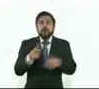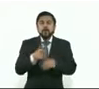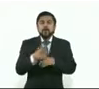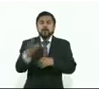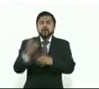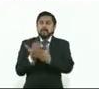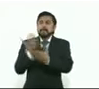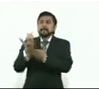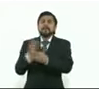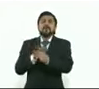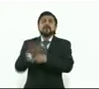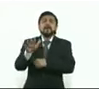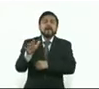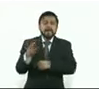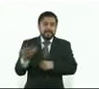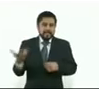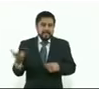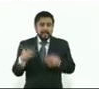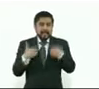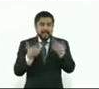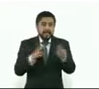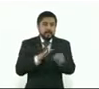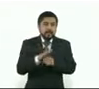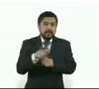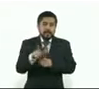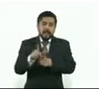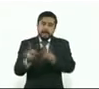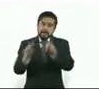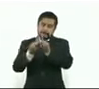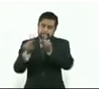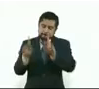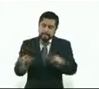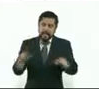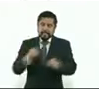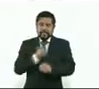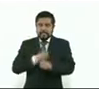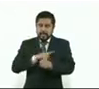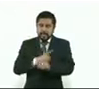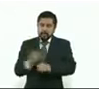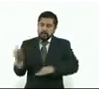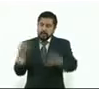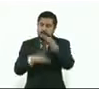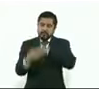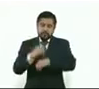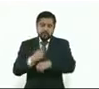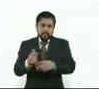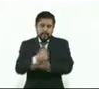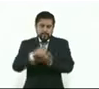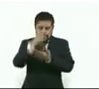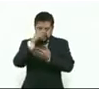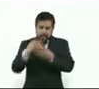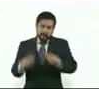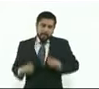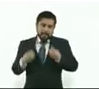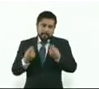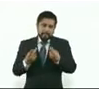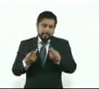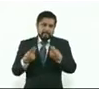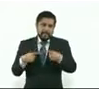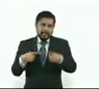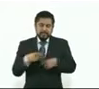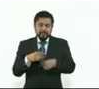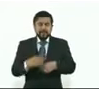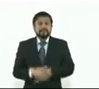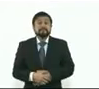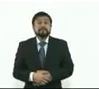mucha paz para todos los habitantes de la Ciudad de México. Gracias, doctora. Buenos días. Nada más para informarles, aquí está José Alfonso, que